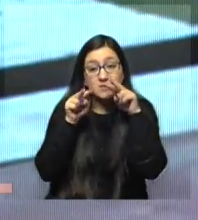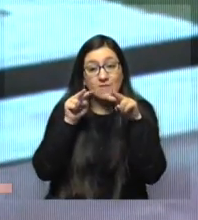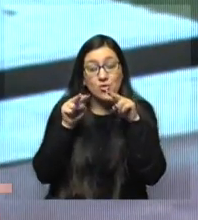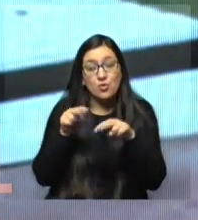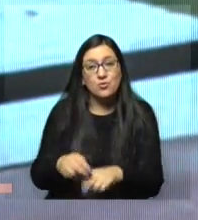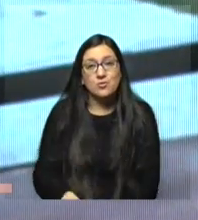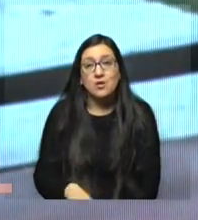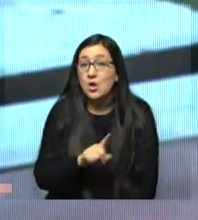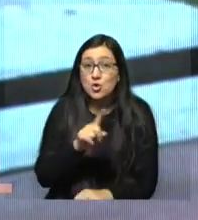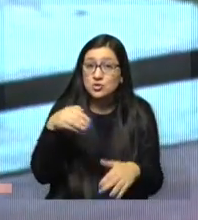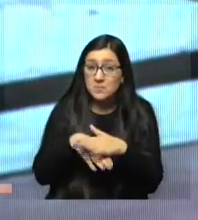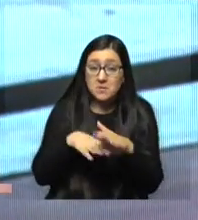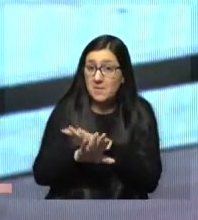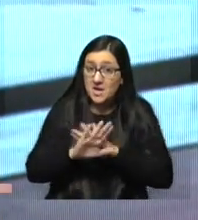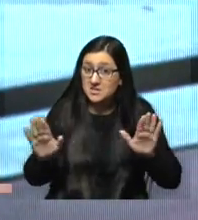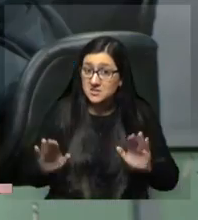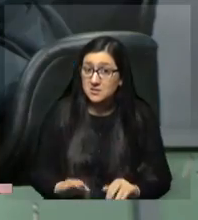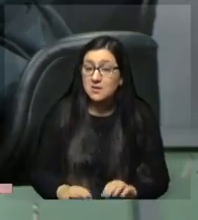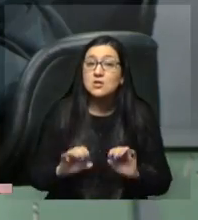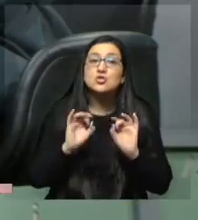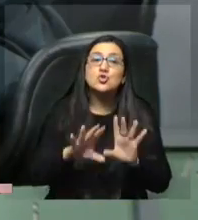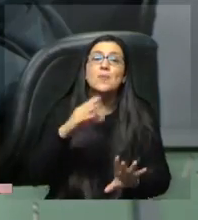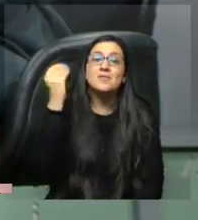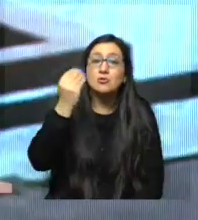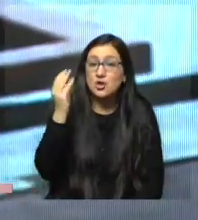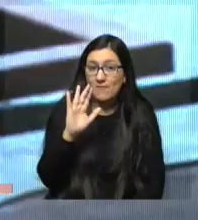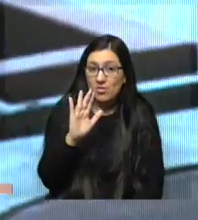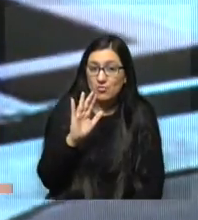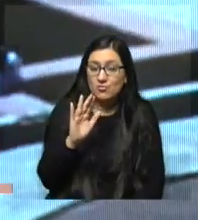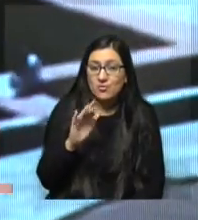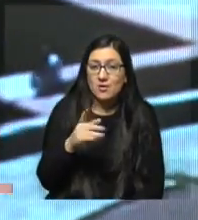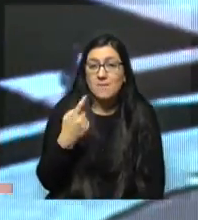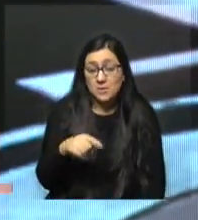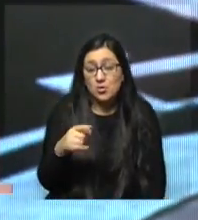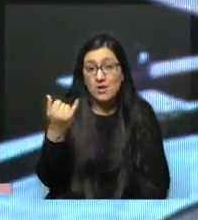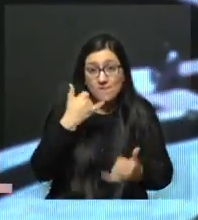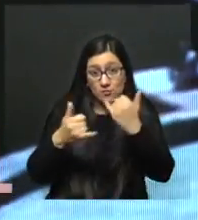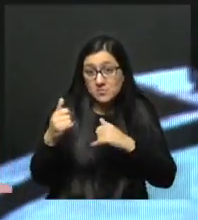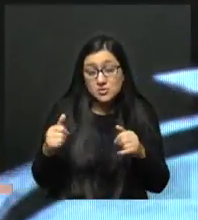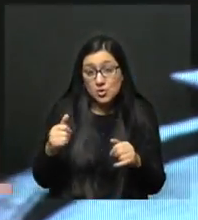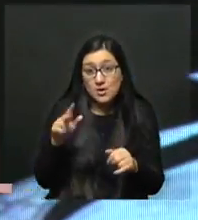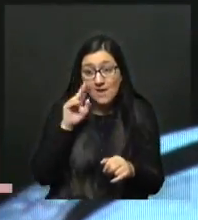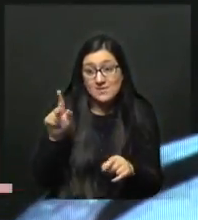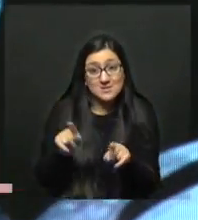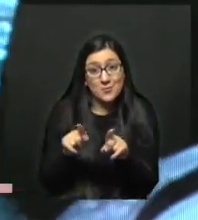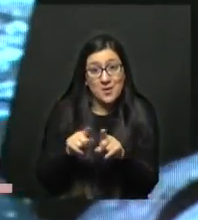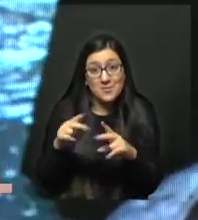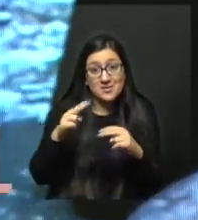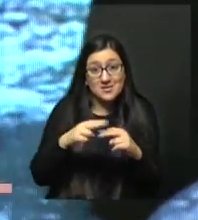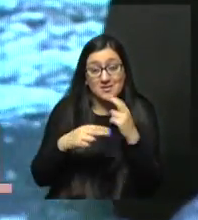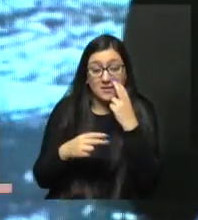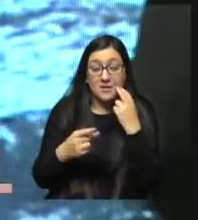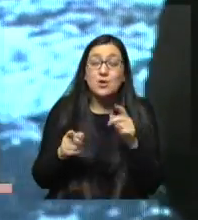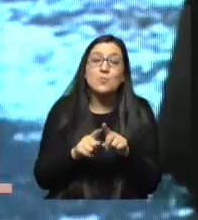y no se imprime. Se imprime solo los sábados y muy poca cantidad. Ya hoy, entonces, y mirá, pasa en Brasil con